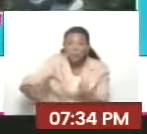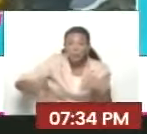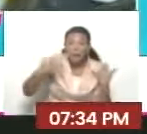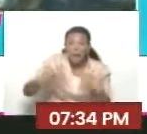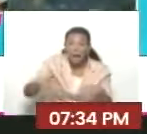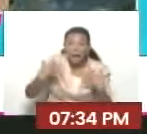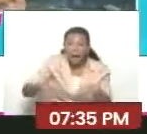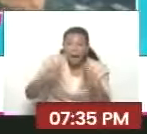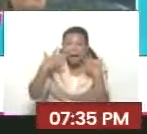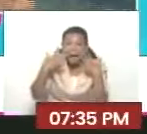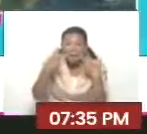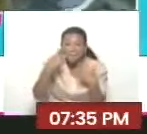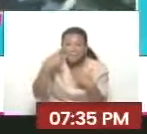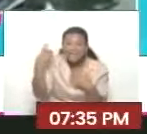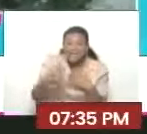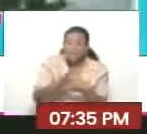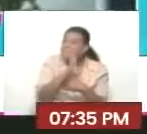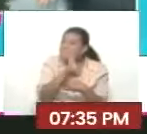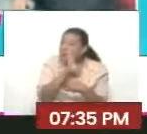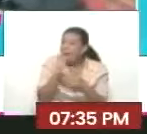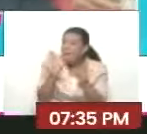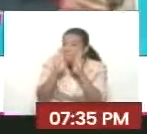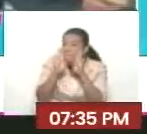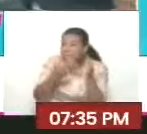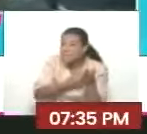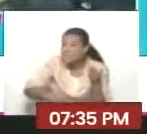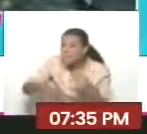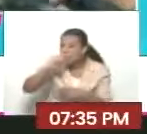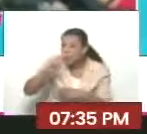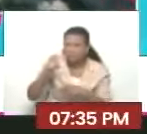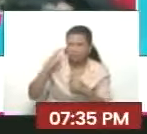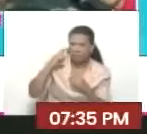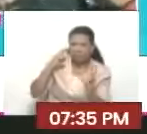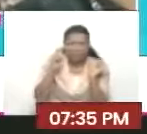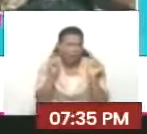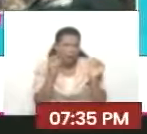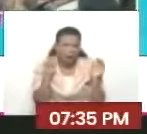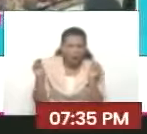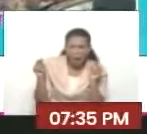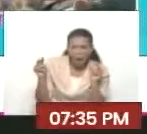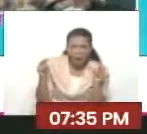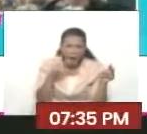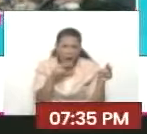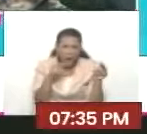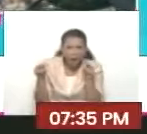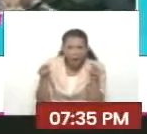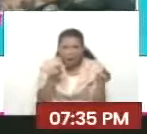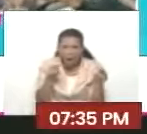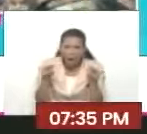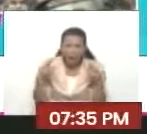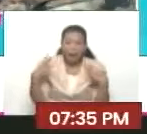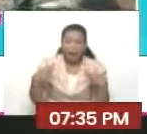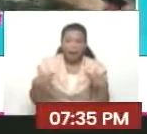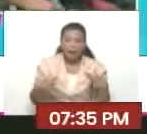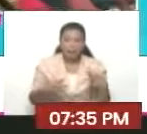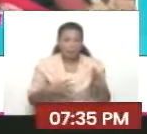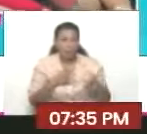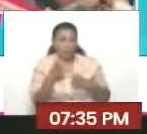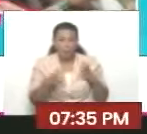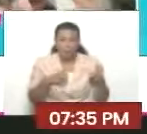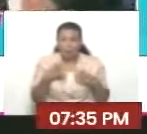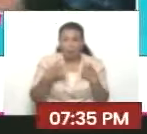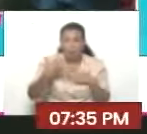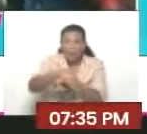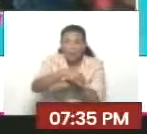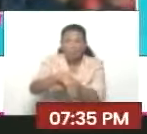Y voltea y dice, Maduro. Y la gente empezó, cuando vi la emoción, ahí en